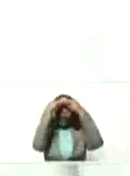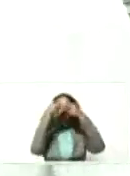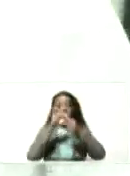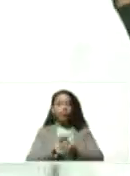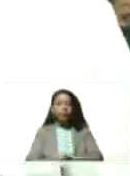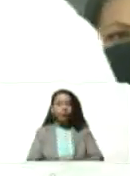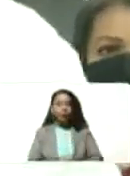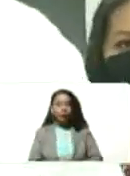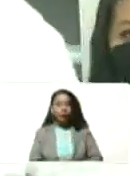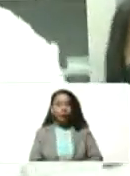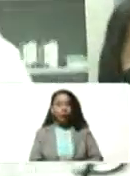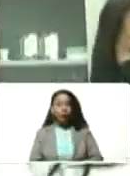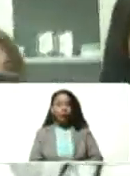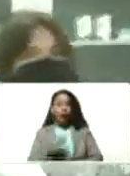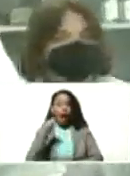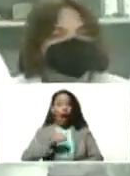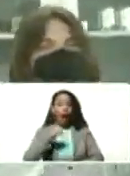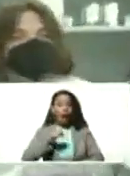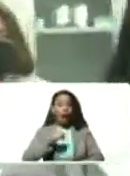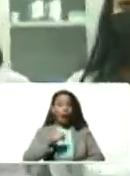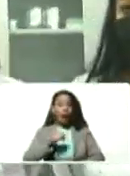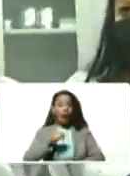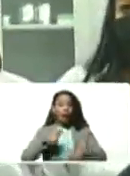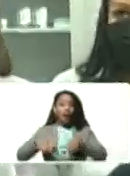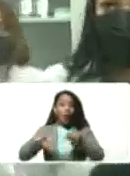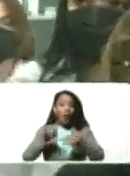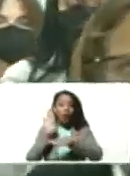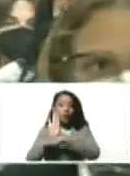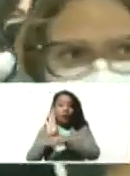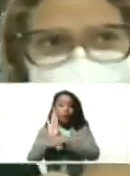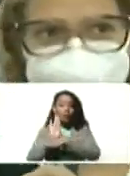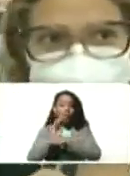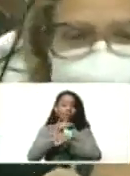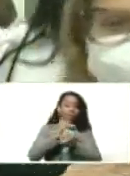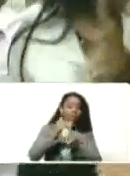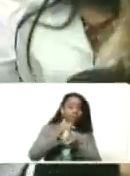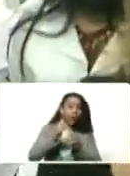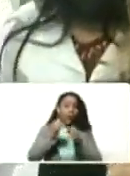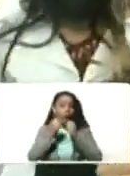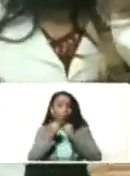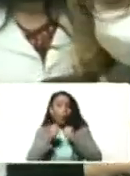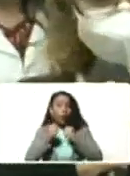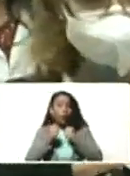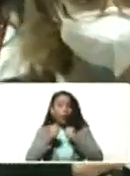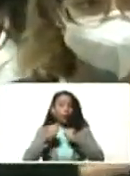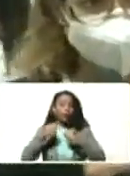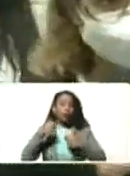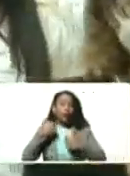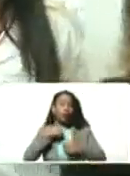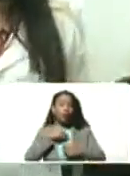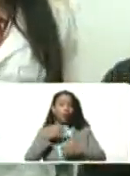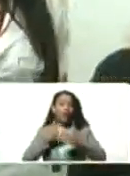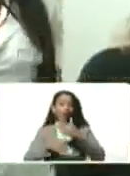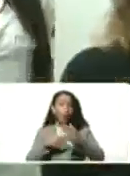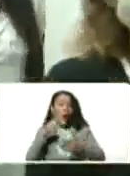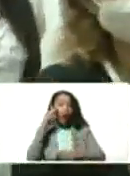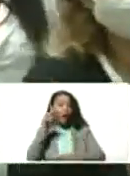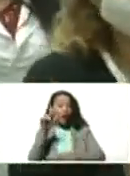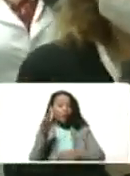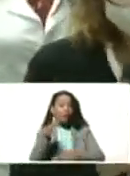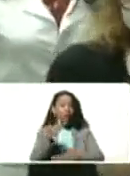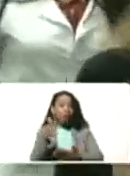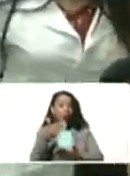ministra. Del Trauma Shock, del área de cuidados intermedios intensivos, que es la que vamos a ver